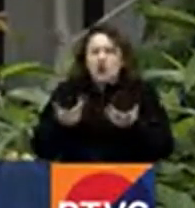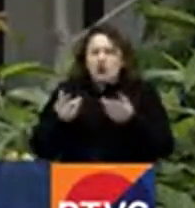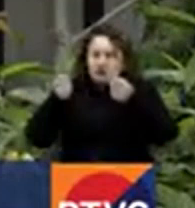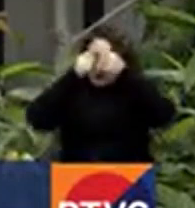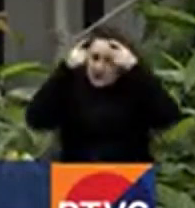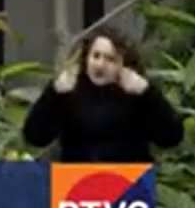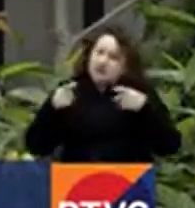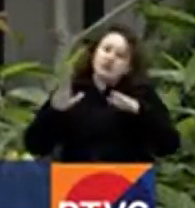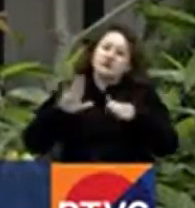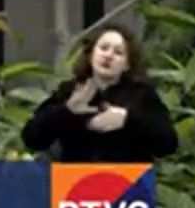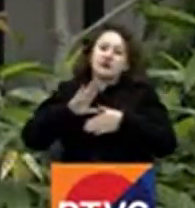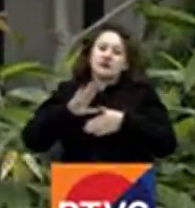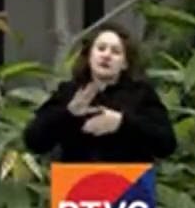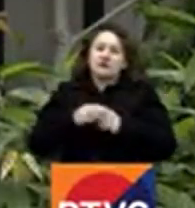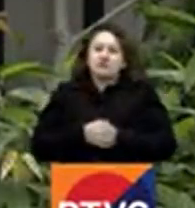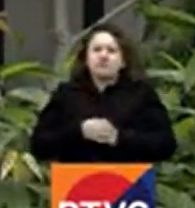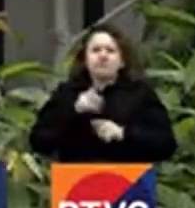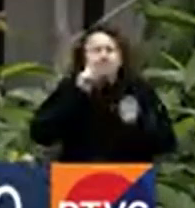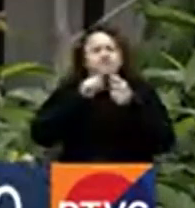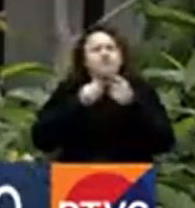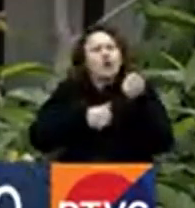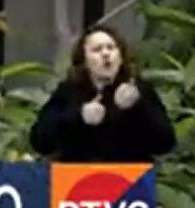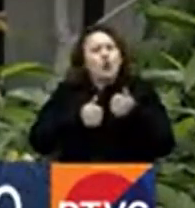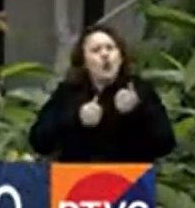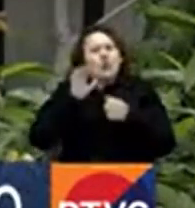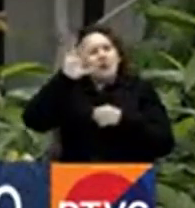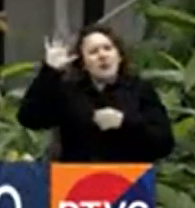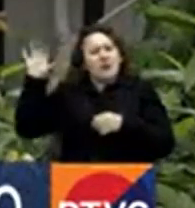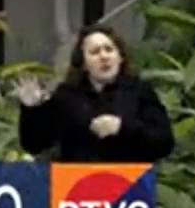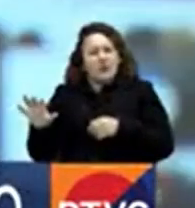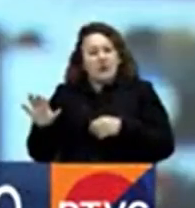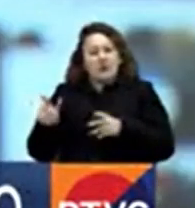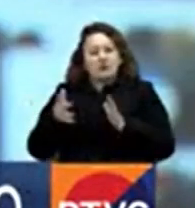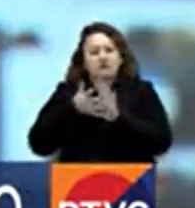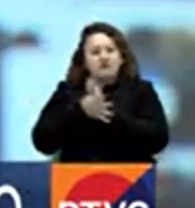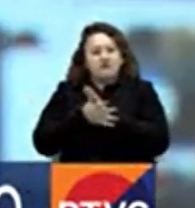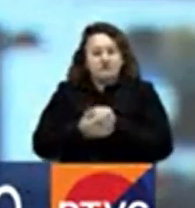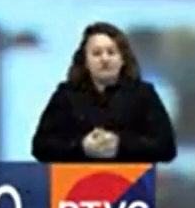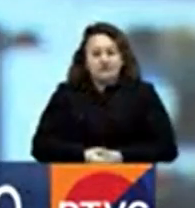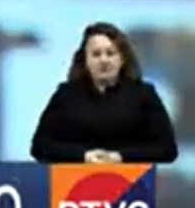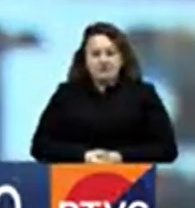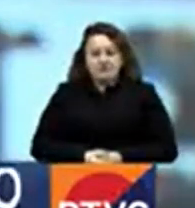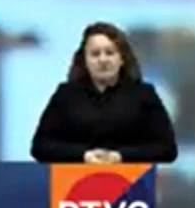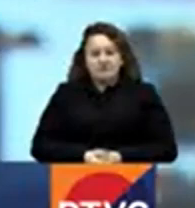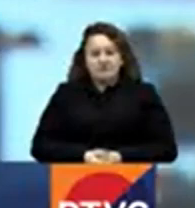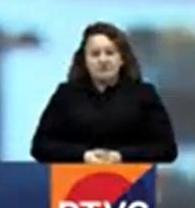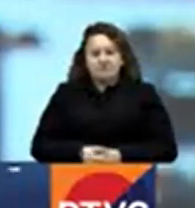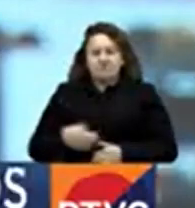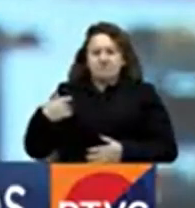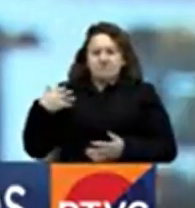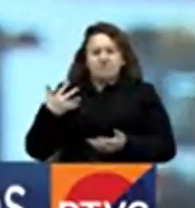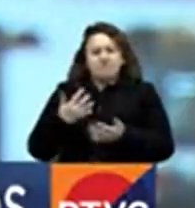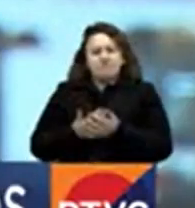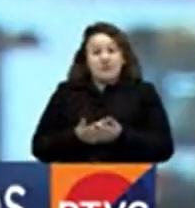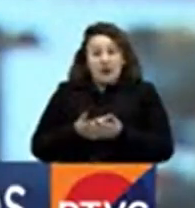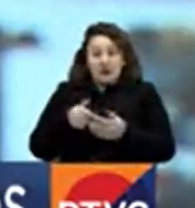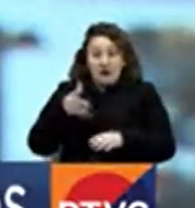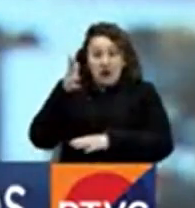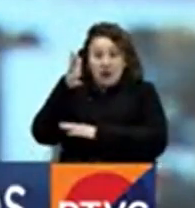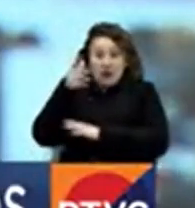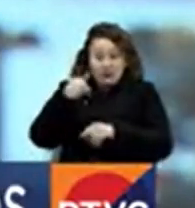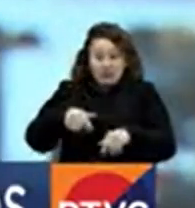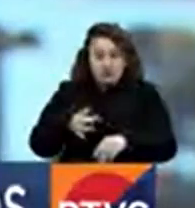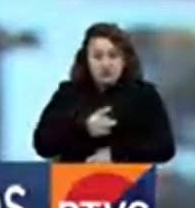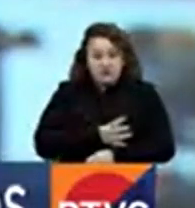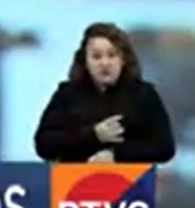el objetivo de que el resto de los países de la región se pronuncien al respecto. Y durante su discurso allí en Chile, el presidente Gustavo